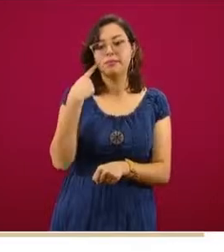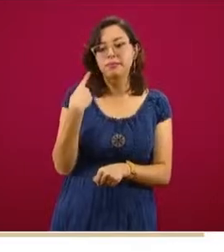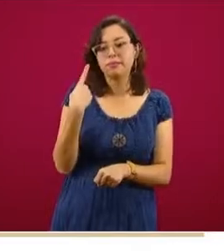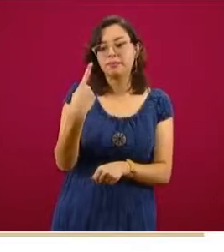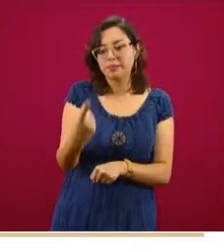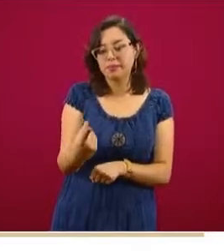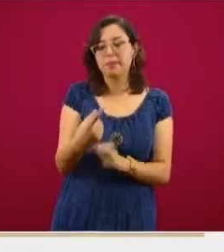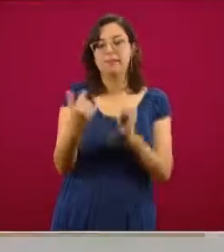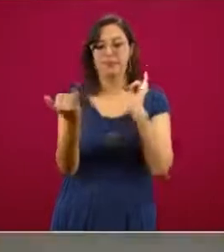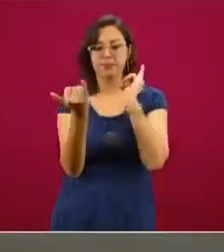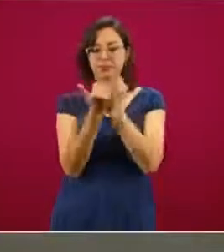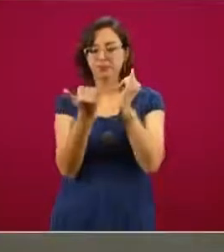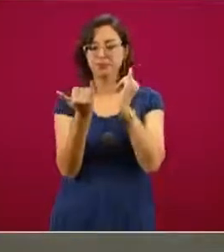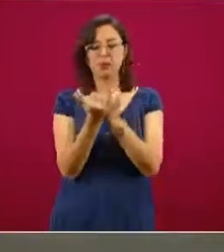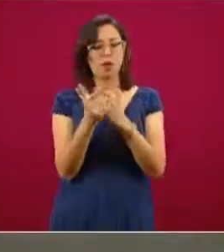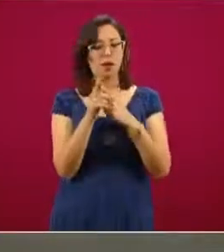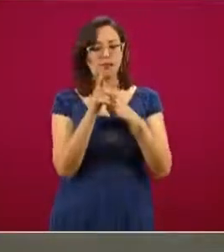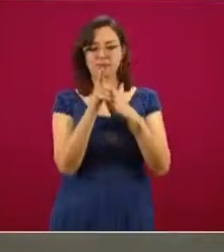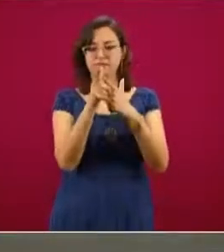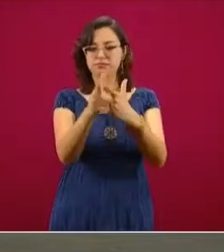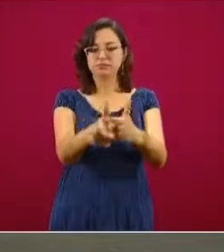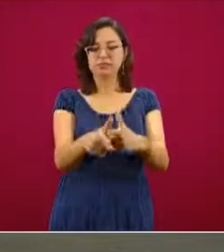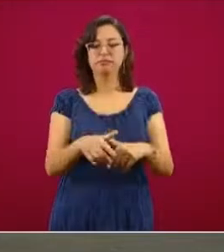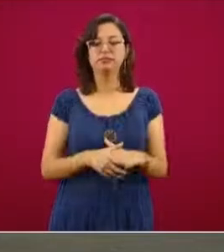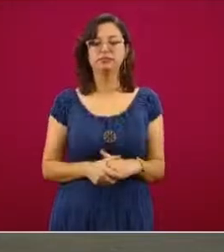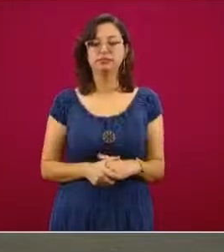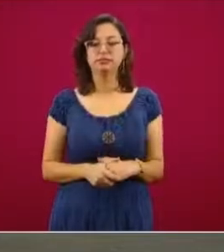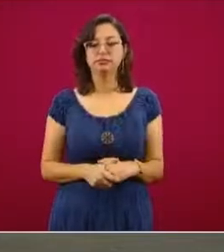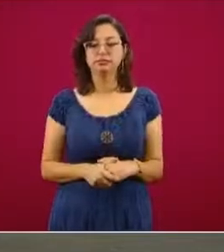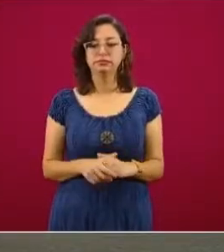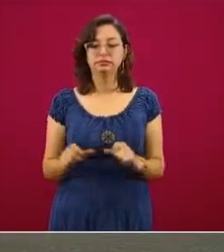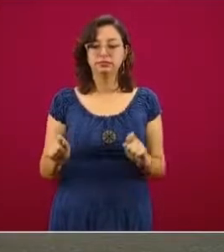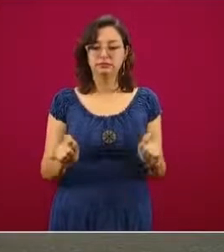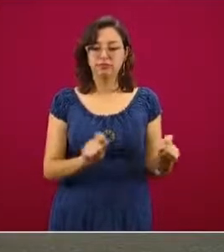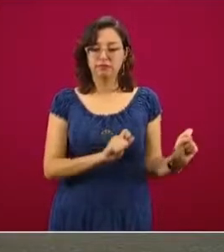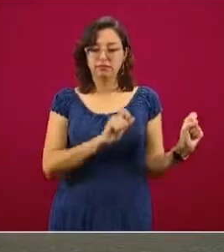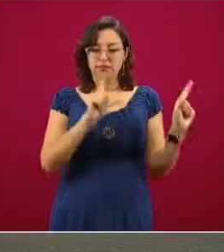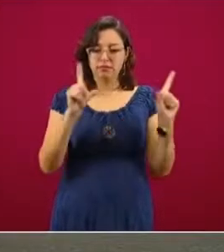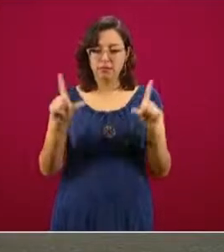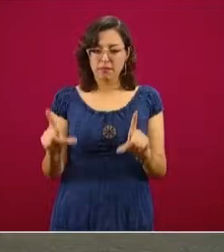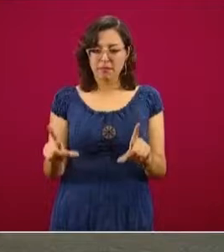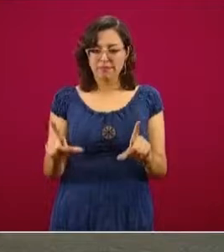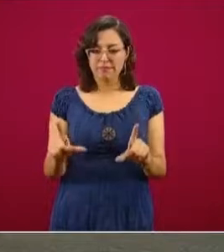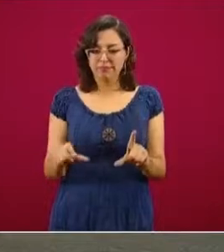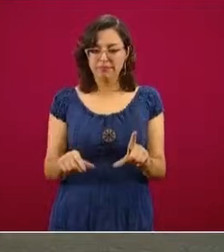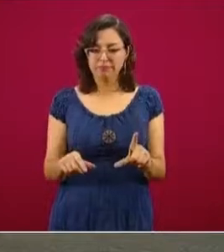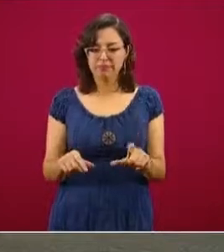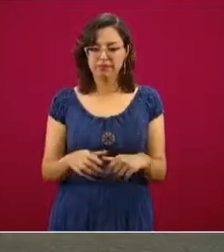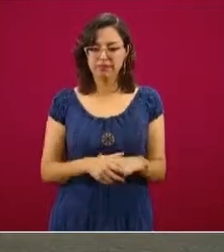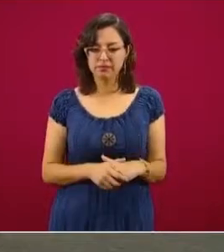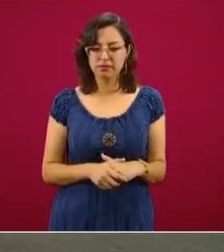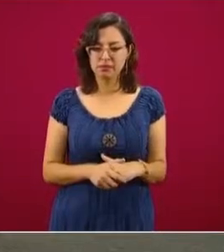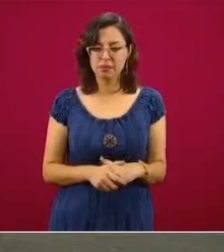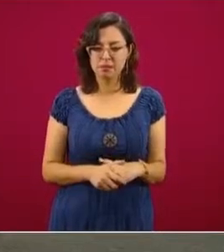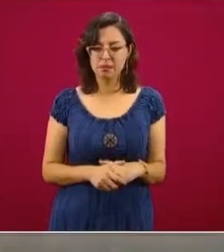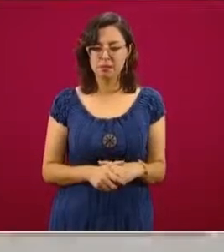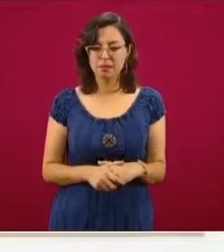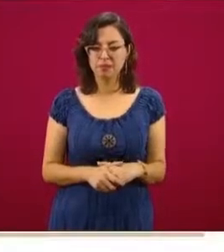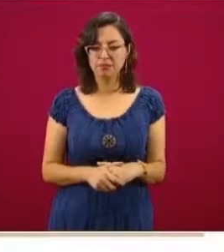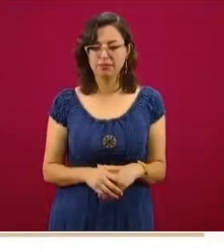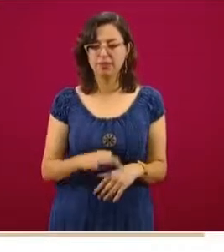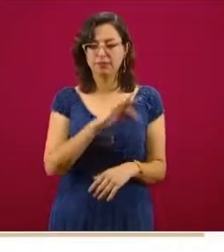tendencias igualmente se mantienen. En las siguientes diapositivas vamos a poder ver la